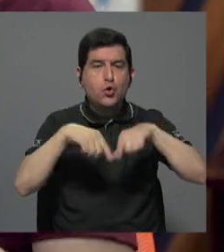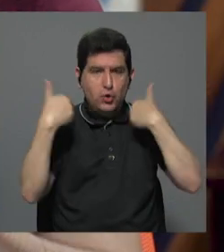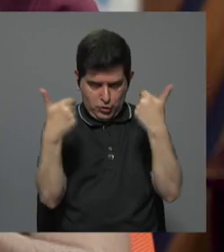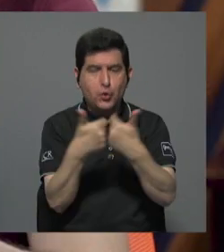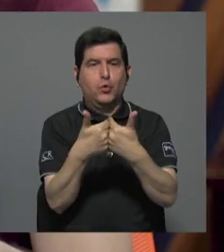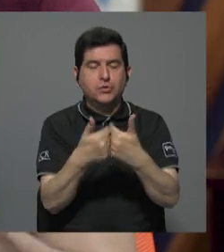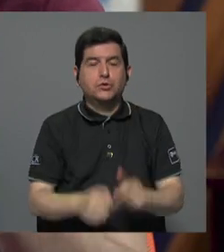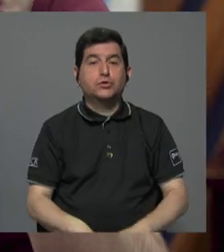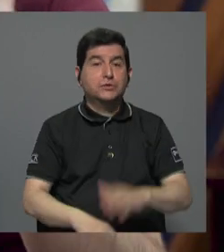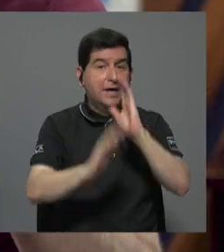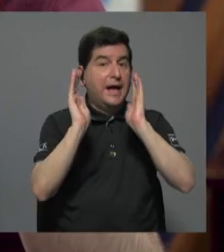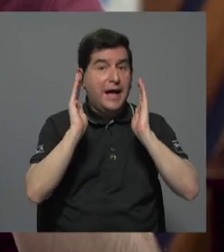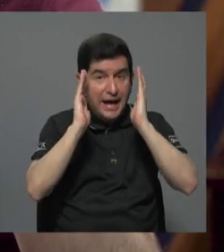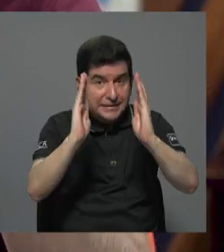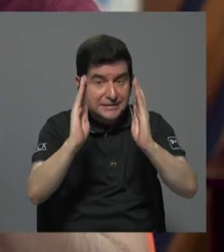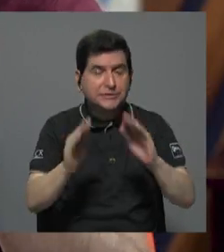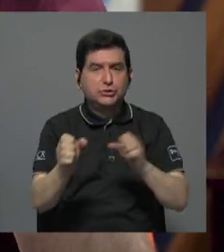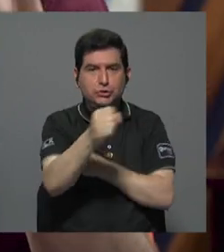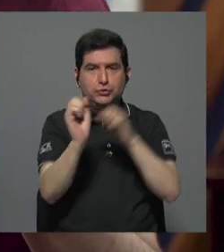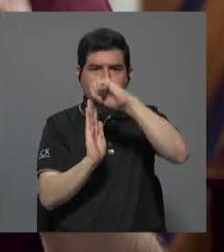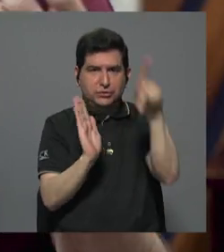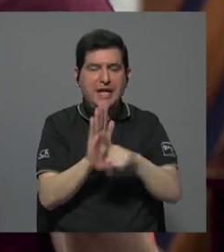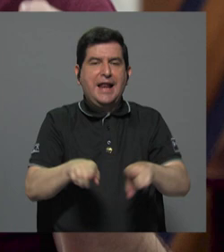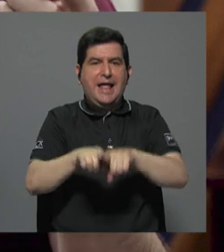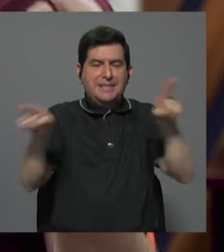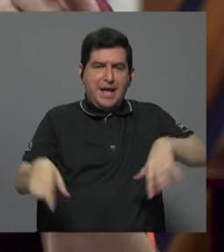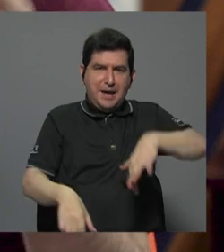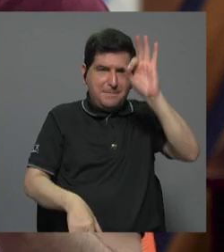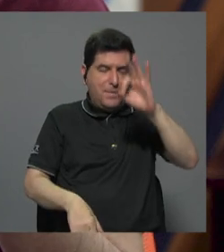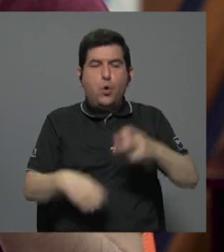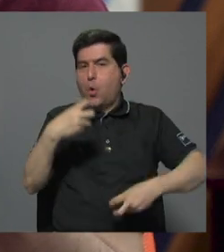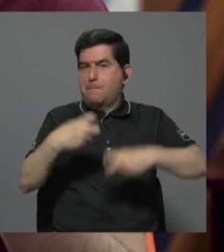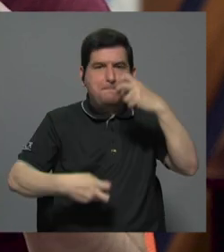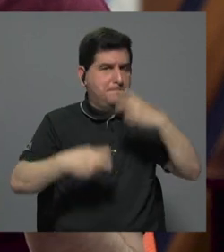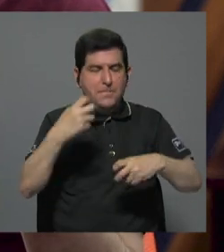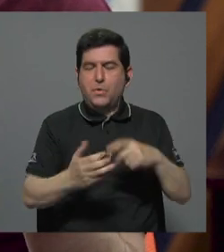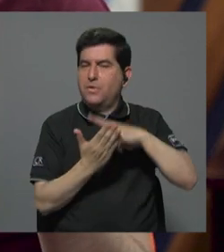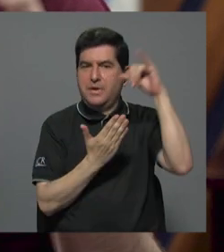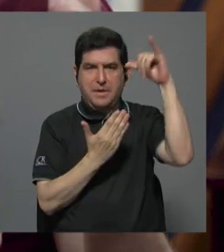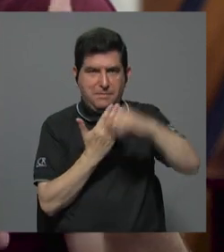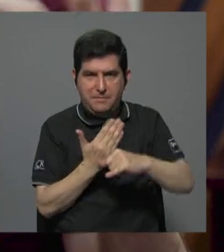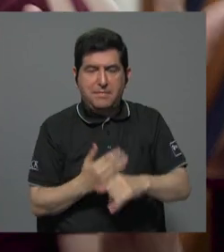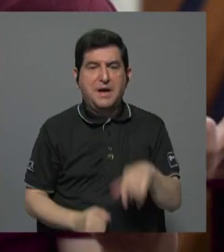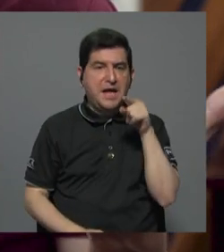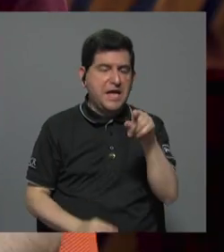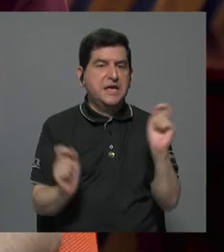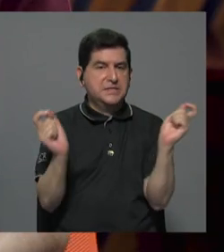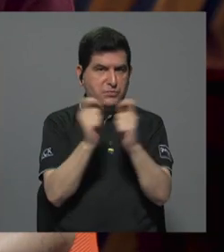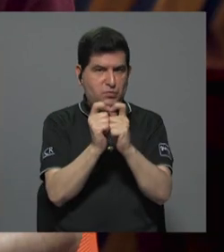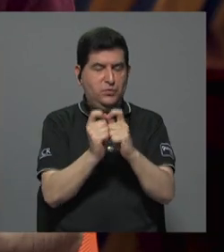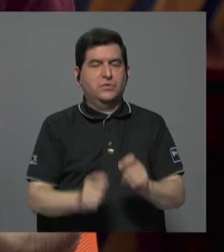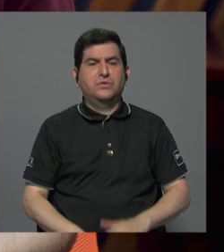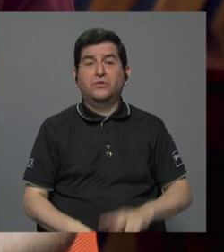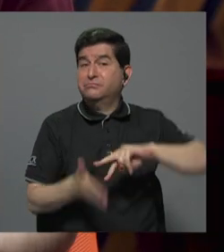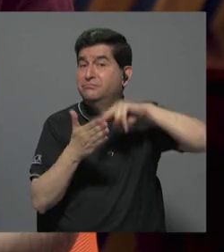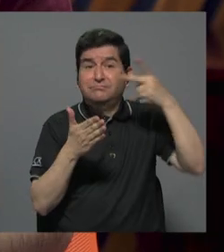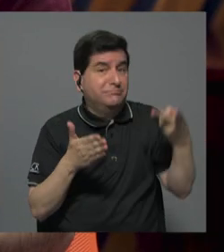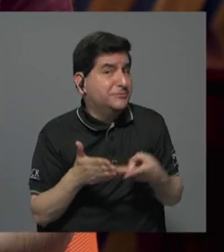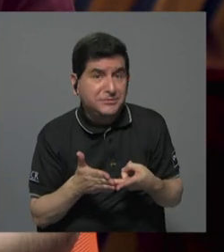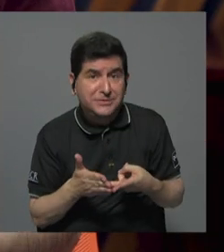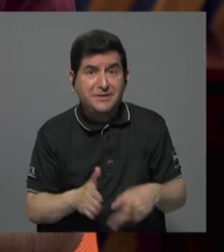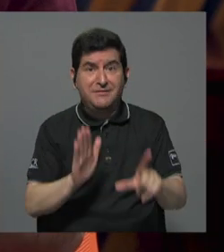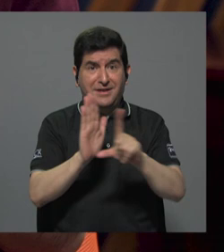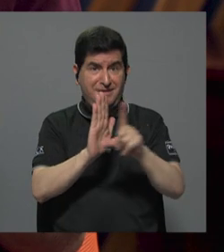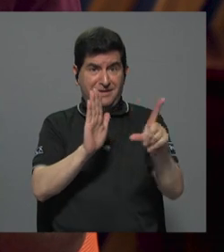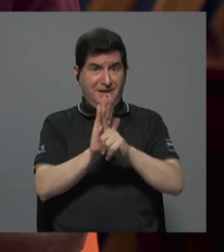ojo la sala constitucional tampoco encontró ningún vicio en el proyecto en cuanto a este tema eso no quiere decir que